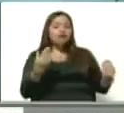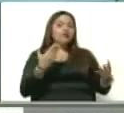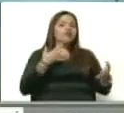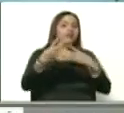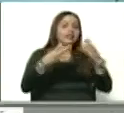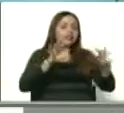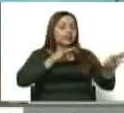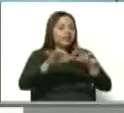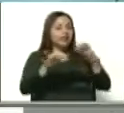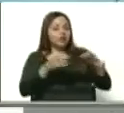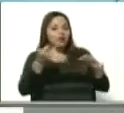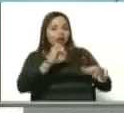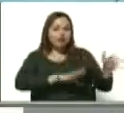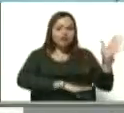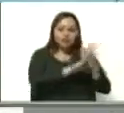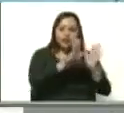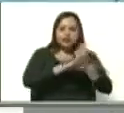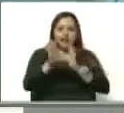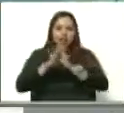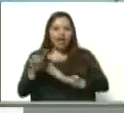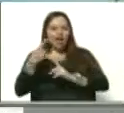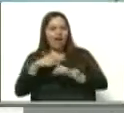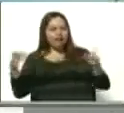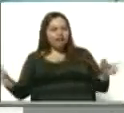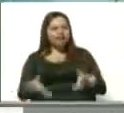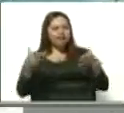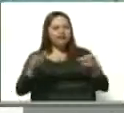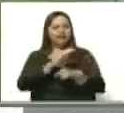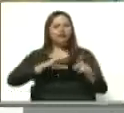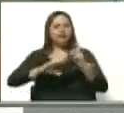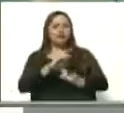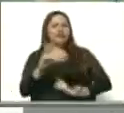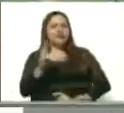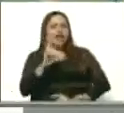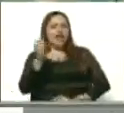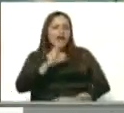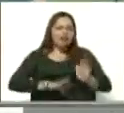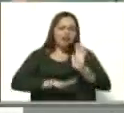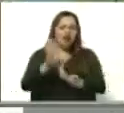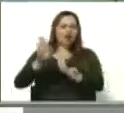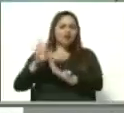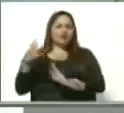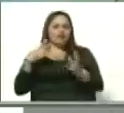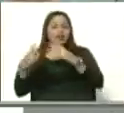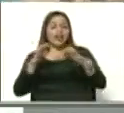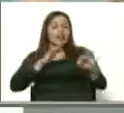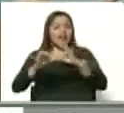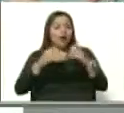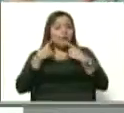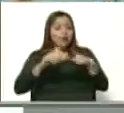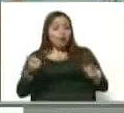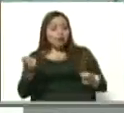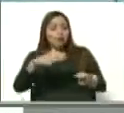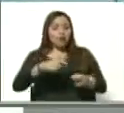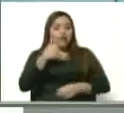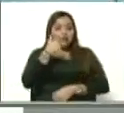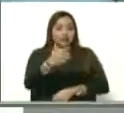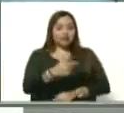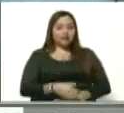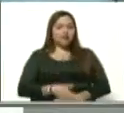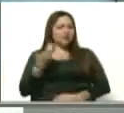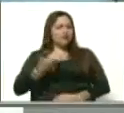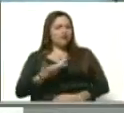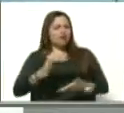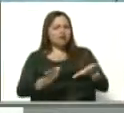teatro que se han desarrollado por el auge que ha tenido la cultura en Venezuela, se desarrollan estos festivales de teatro, pero aquí se le suma lo que tú dices, que es muy importante, el